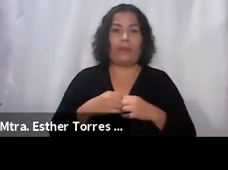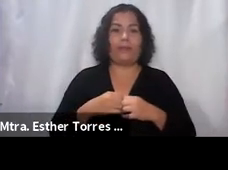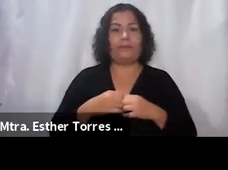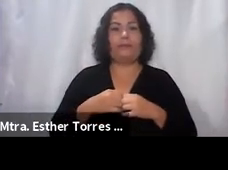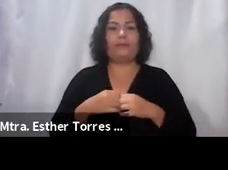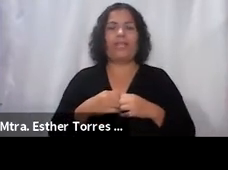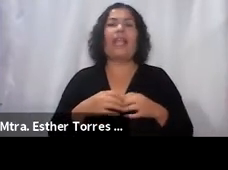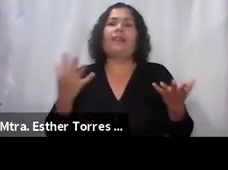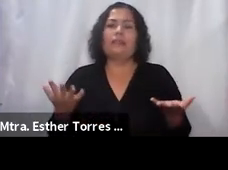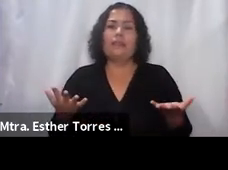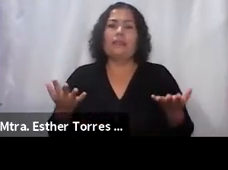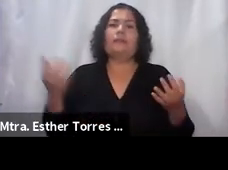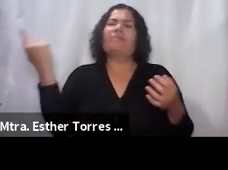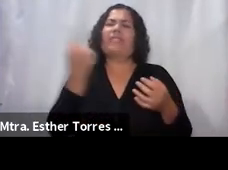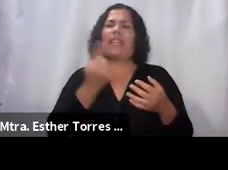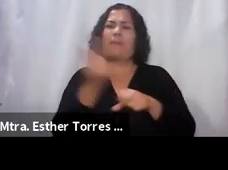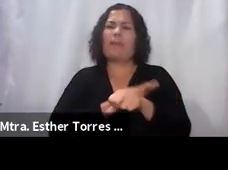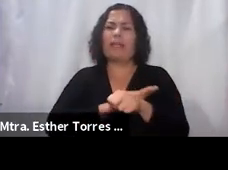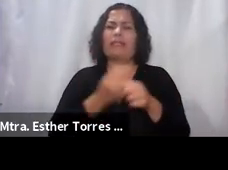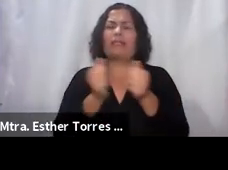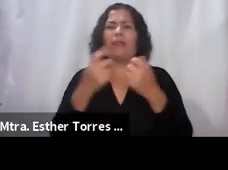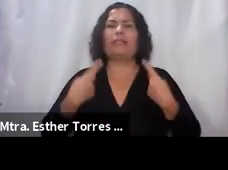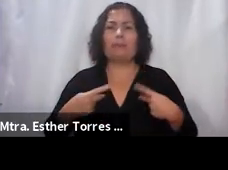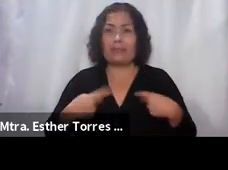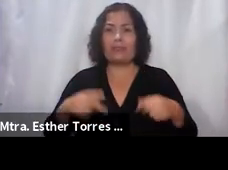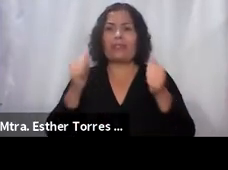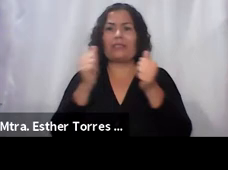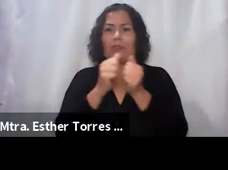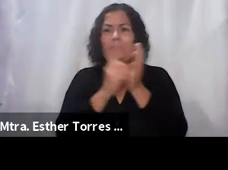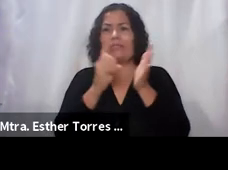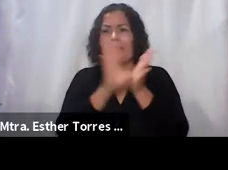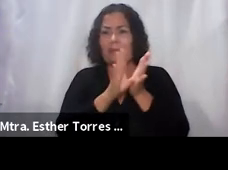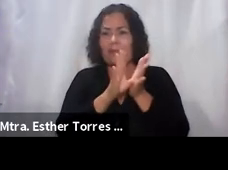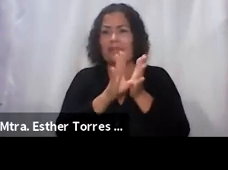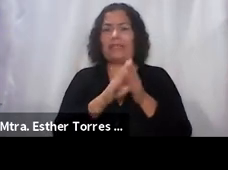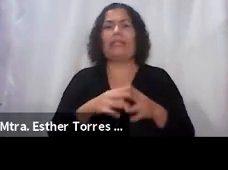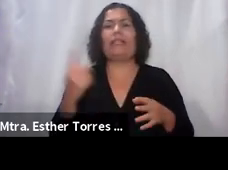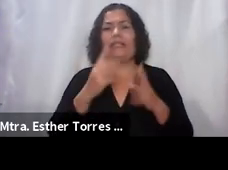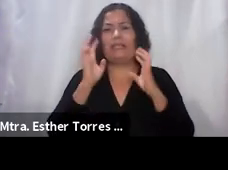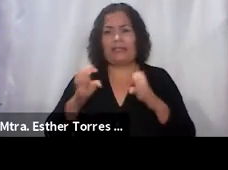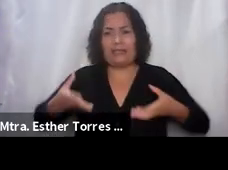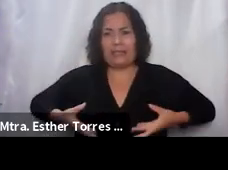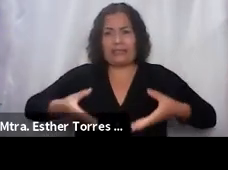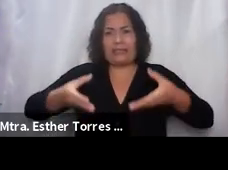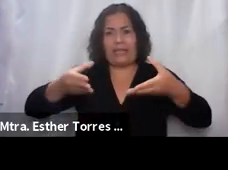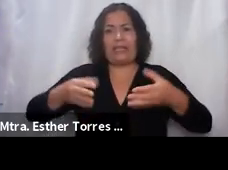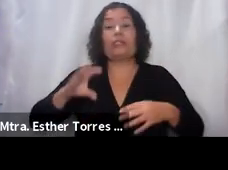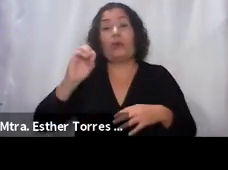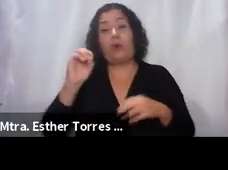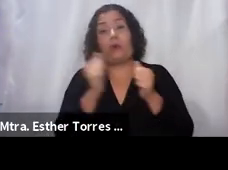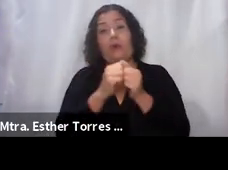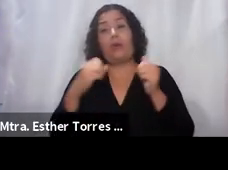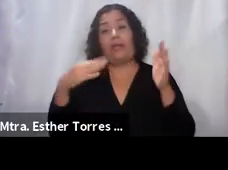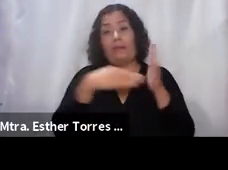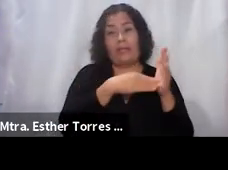Pero ¿qué pasa con los peatones con discapacidad o con alguna limitación cuando estamos haciendo todos